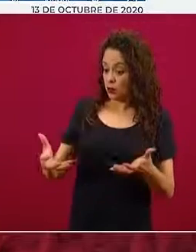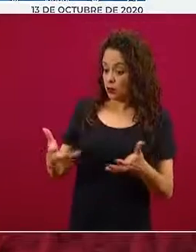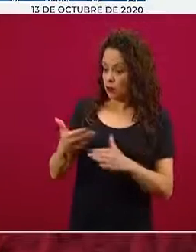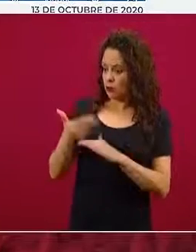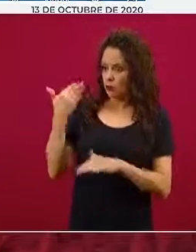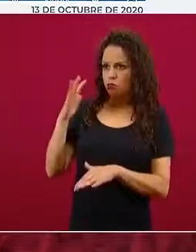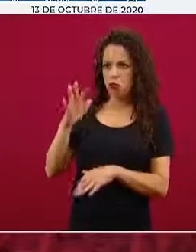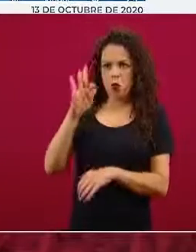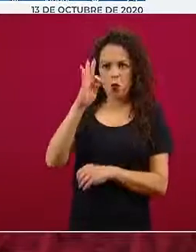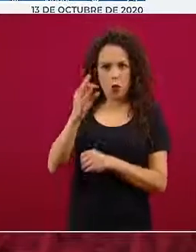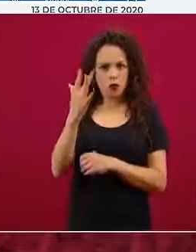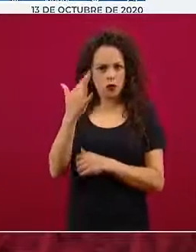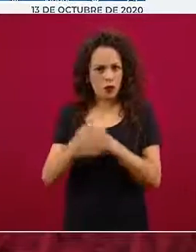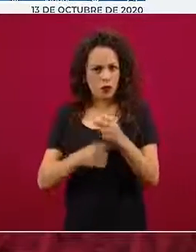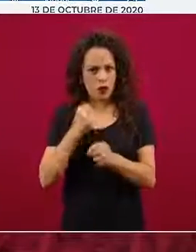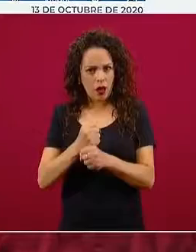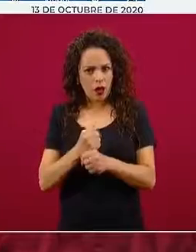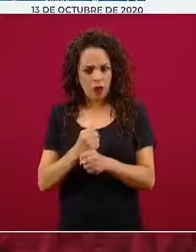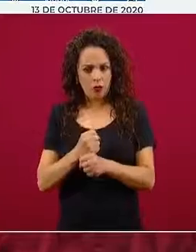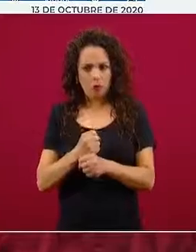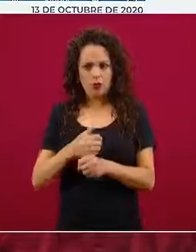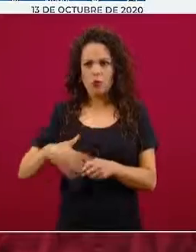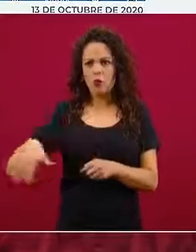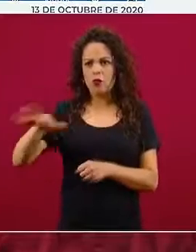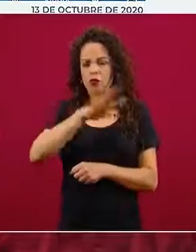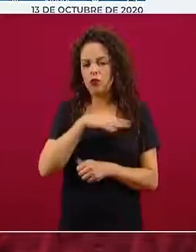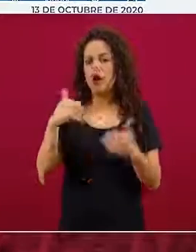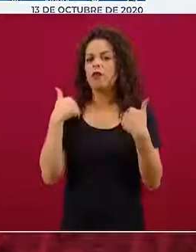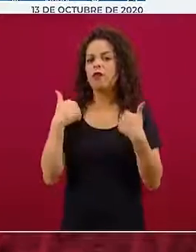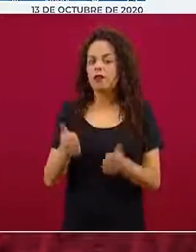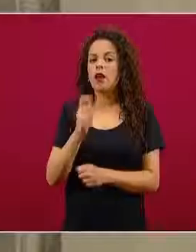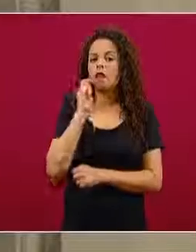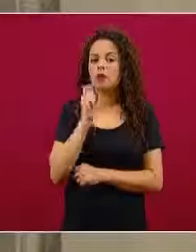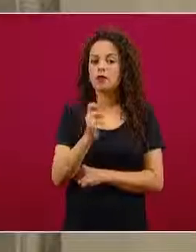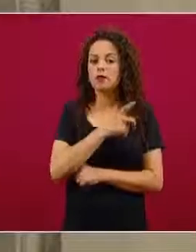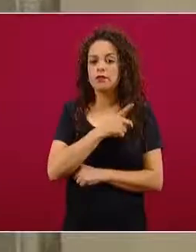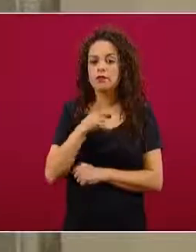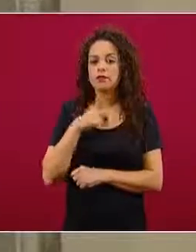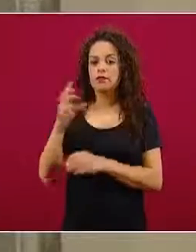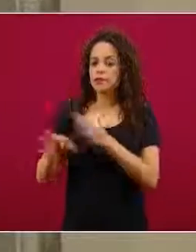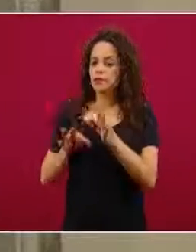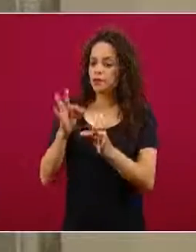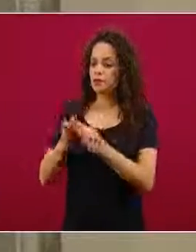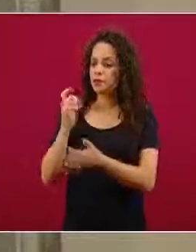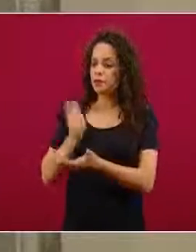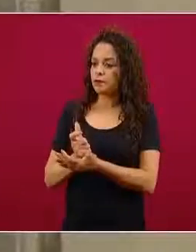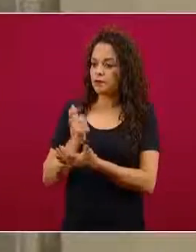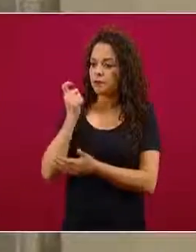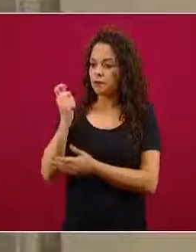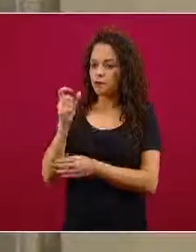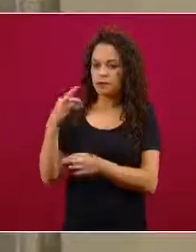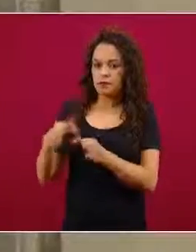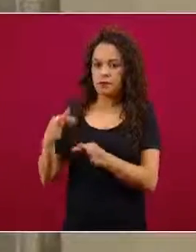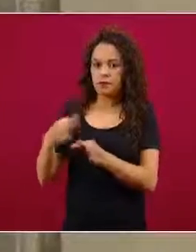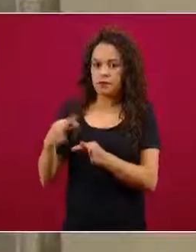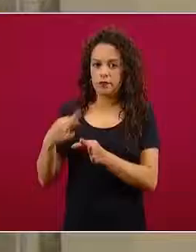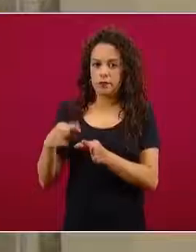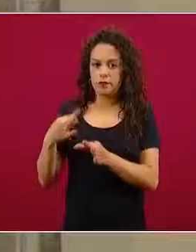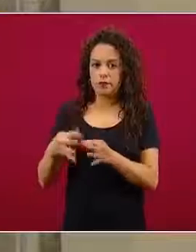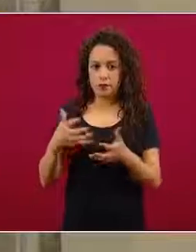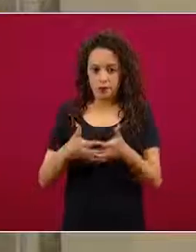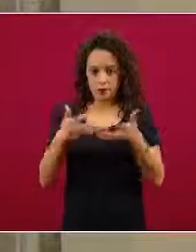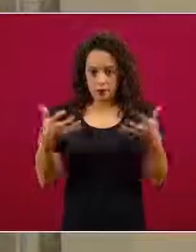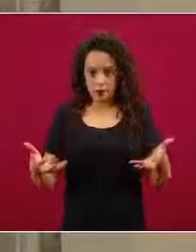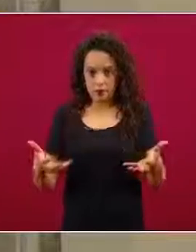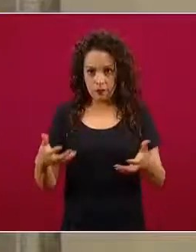años prácticamente, se entendió como únicamente la regularización de la tenencia de la tierra, por eso es que existía la CORET. Sin embargo,